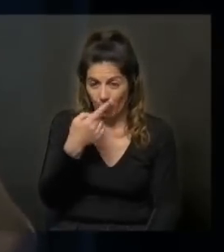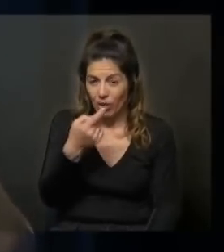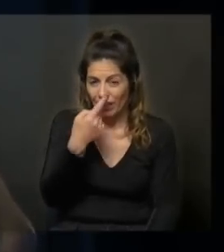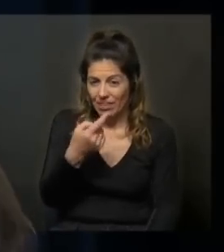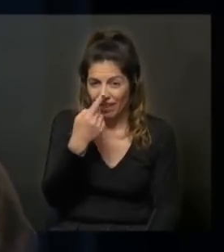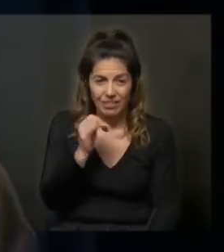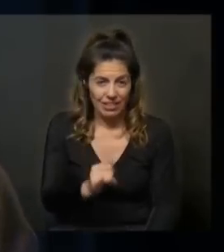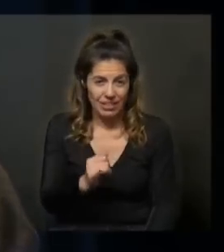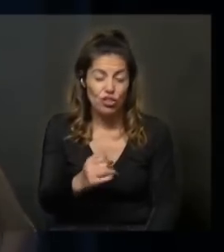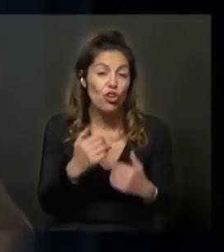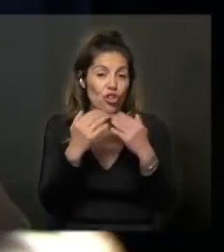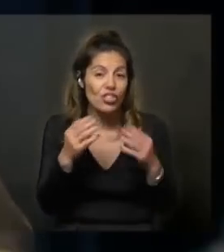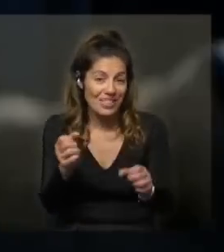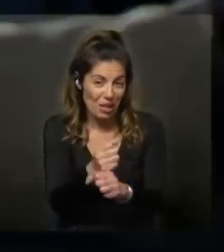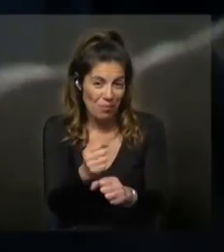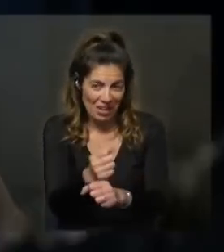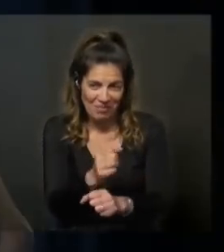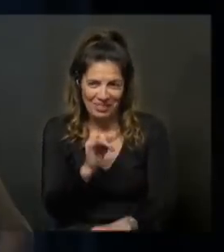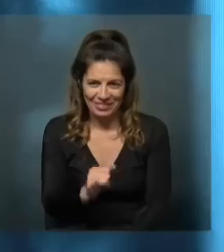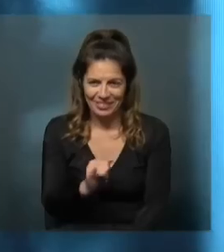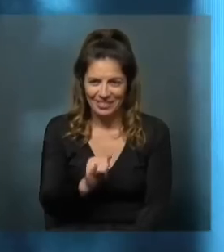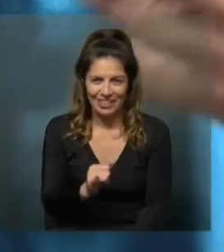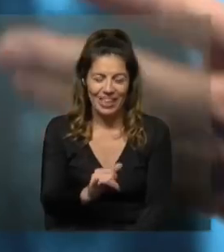Premio no pero contalo